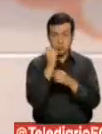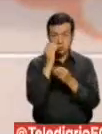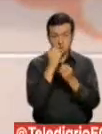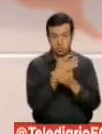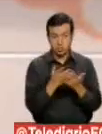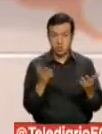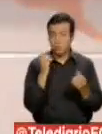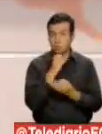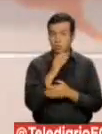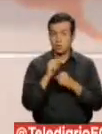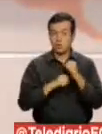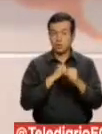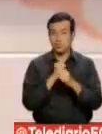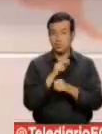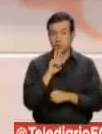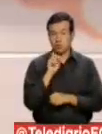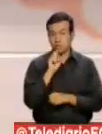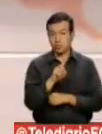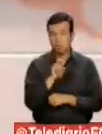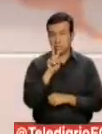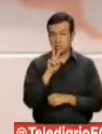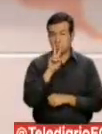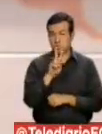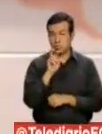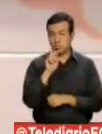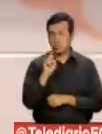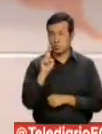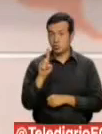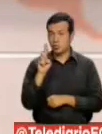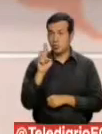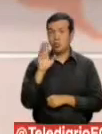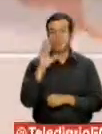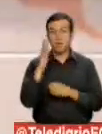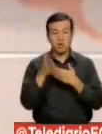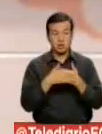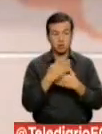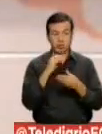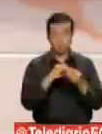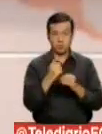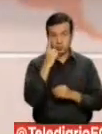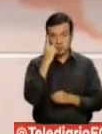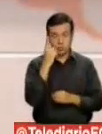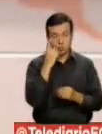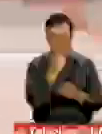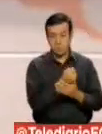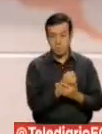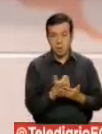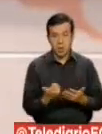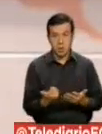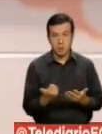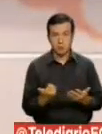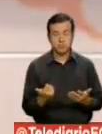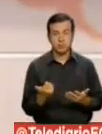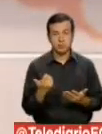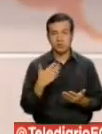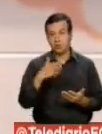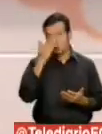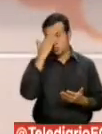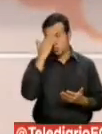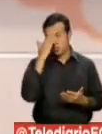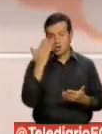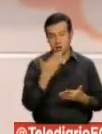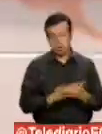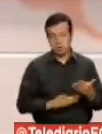en los informes del 2012 y 2015 desaparece el anexo 1. El anexo 1, de lo que tenemos entendido,